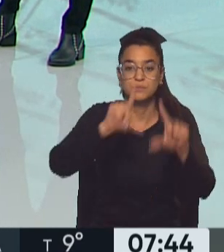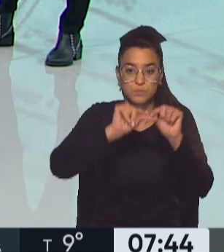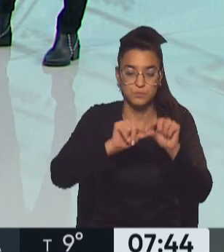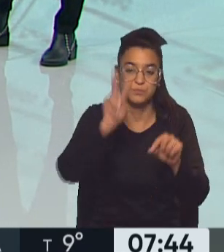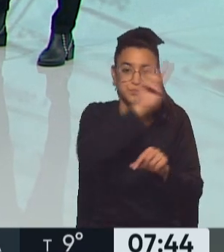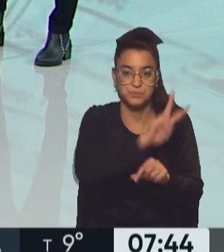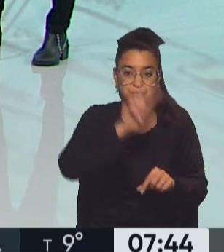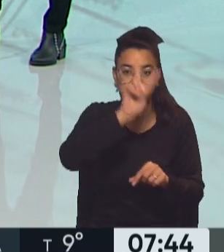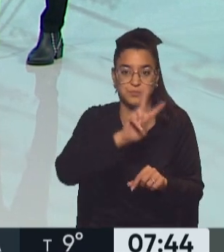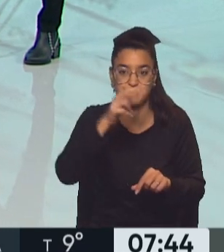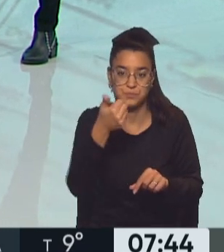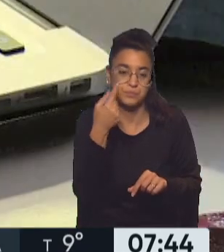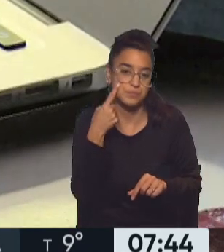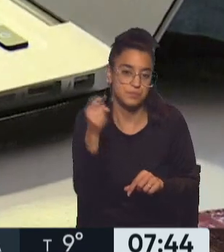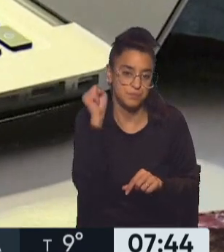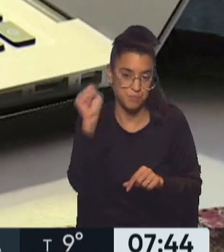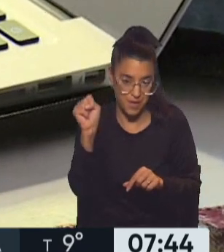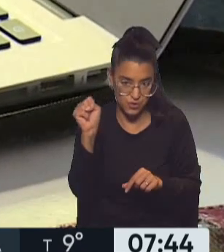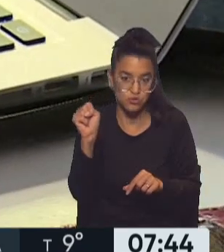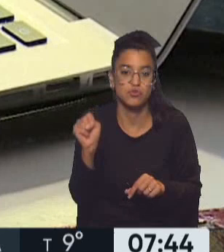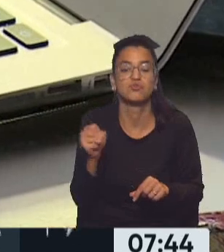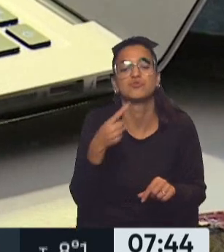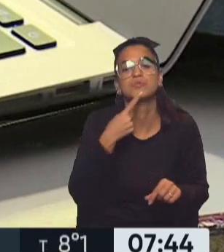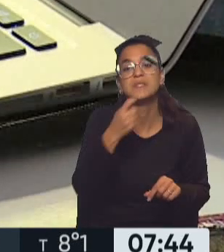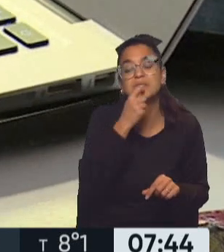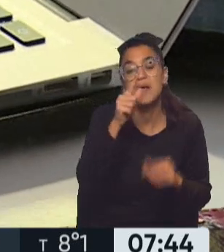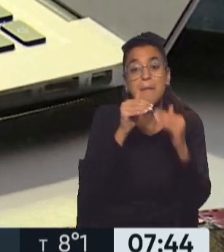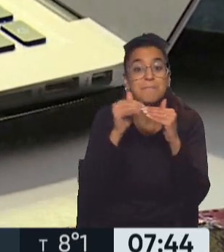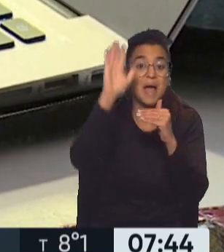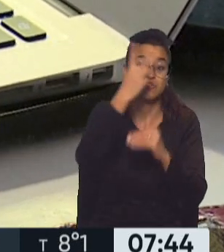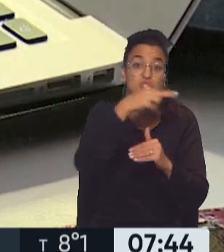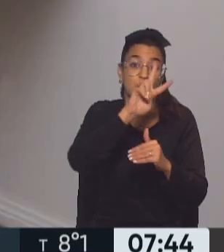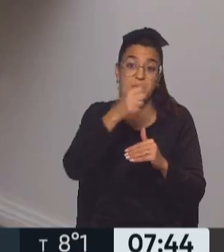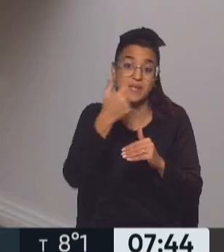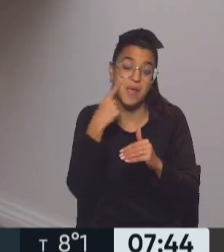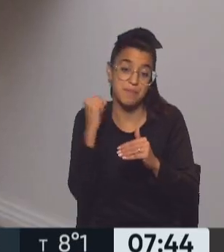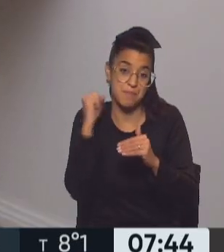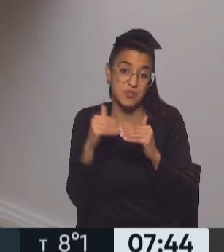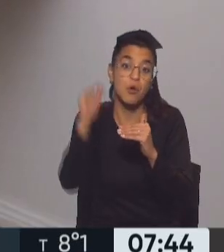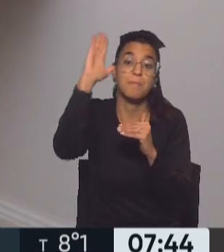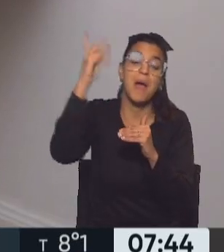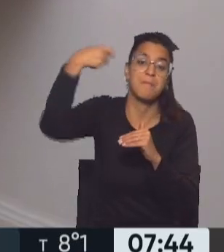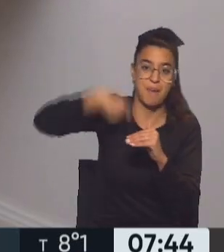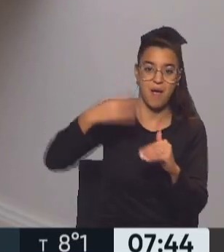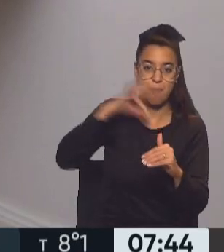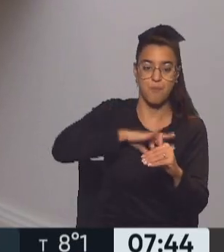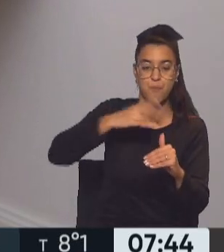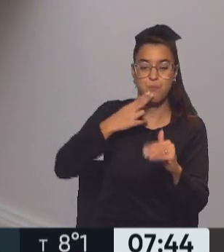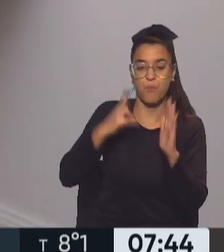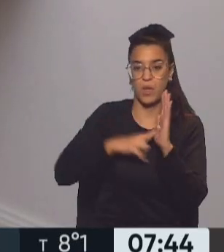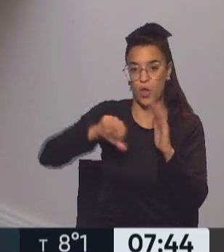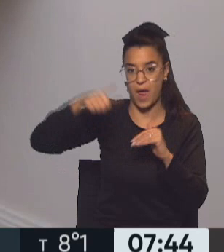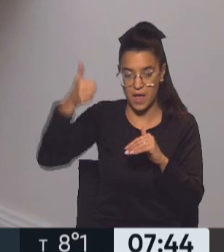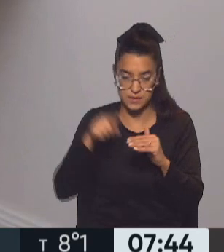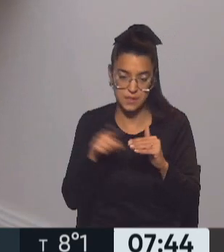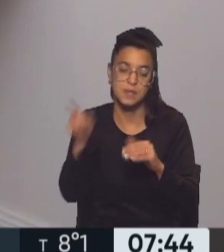en 226.000 pesos. Es decir, que si estás por encima, pagás el impuesto a las ganancias, por debajo no. Obviamente estamos hablando